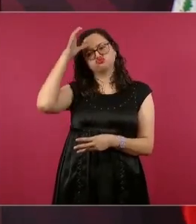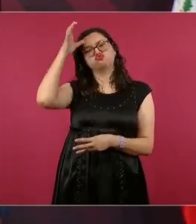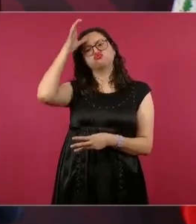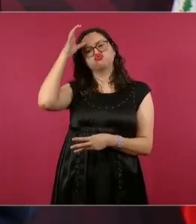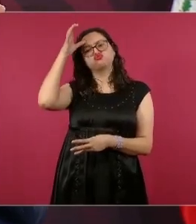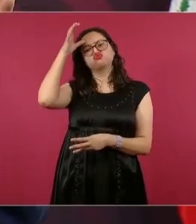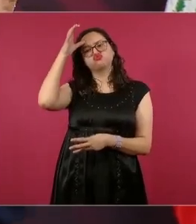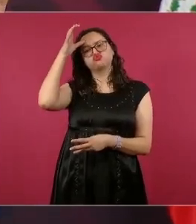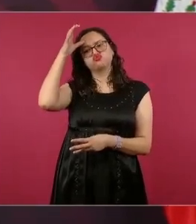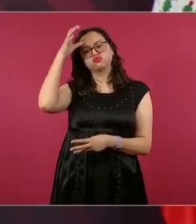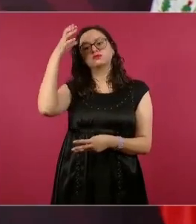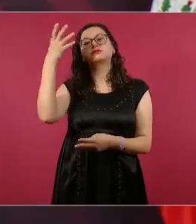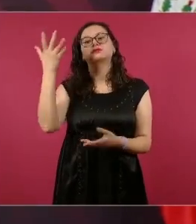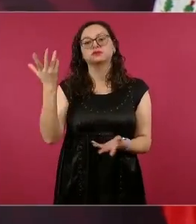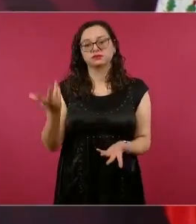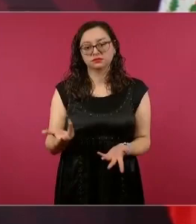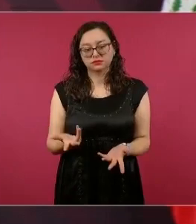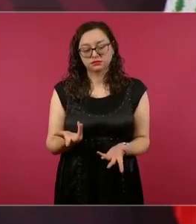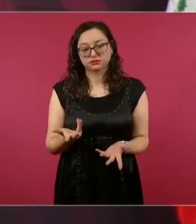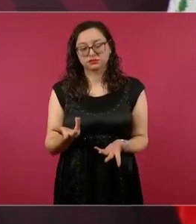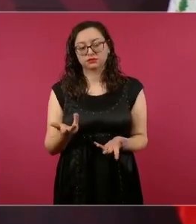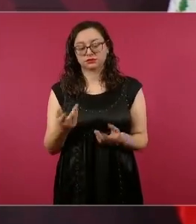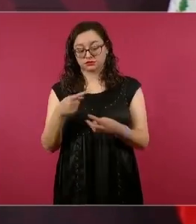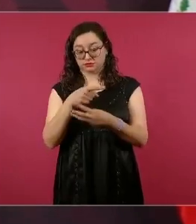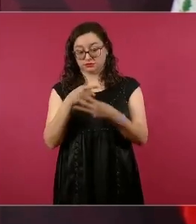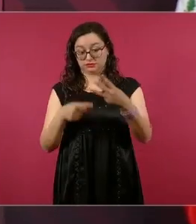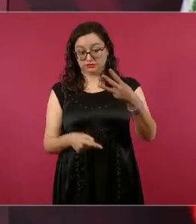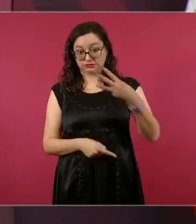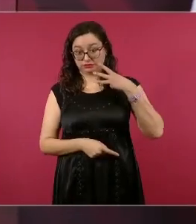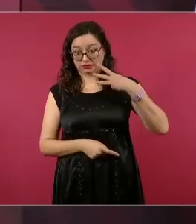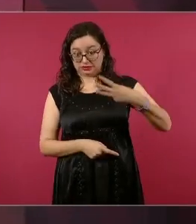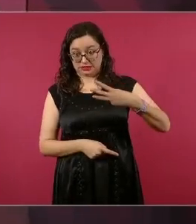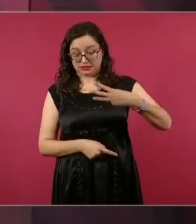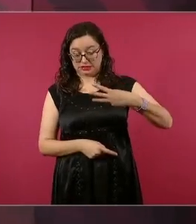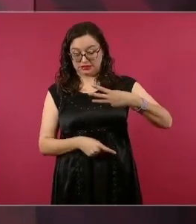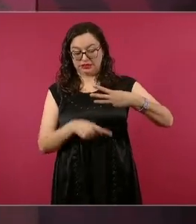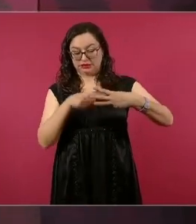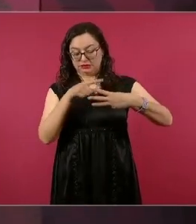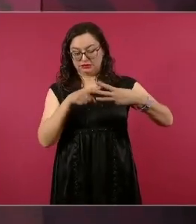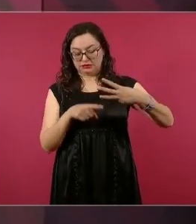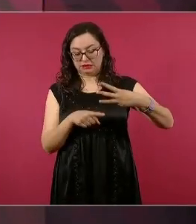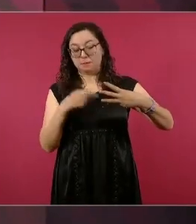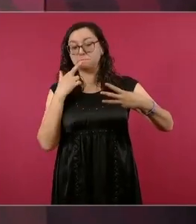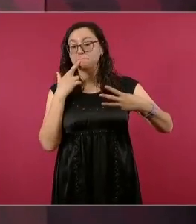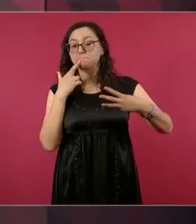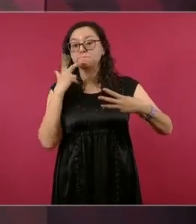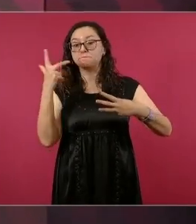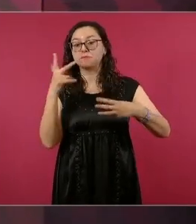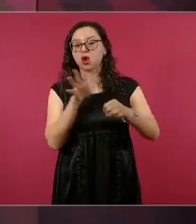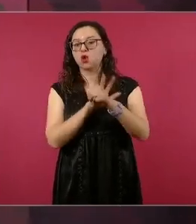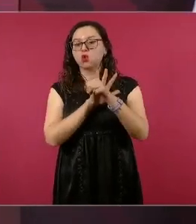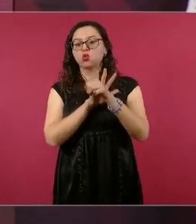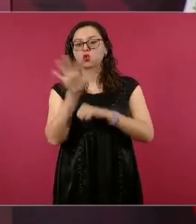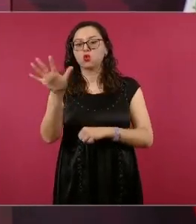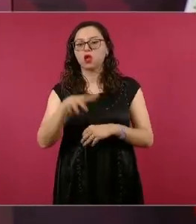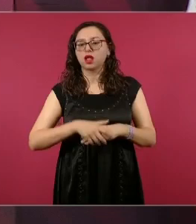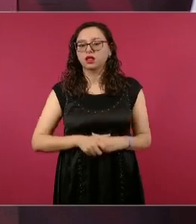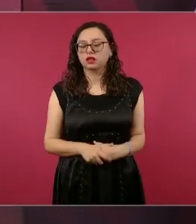si se habla de informar, orientar, concientizar, en una democracia,